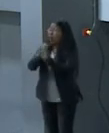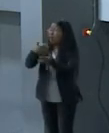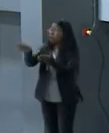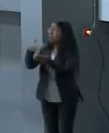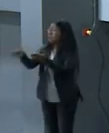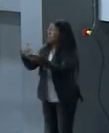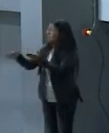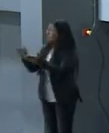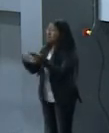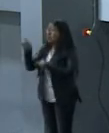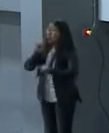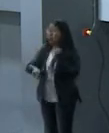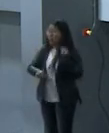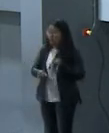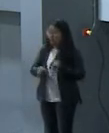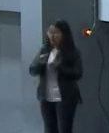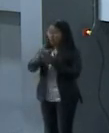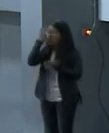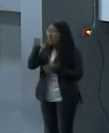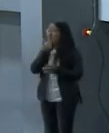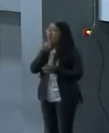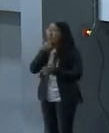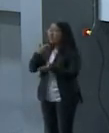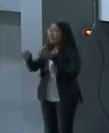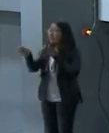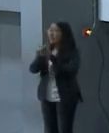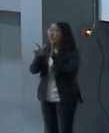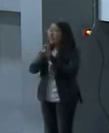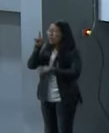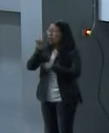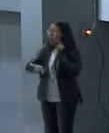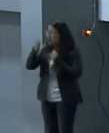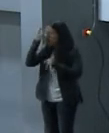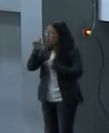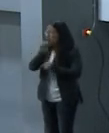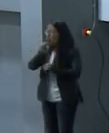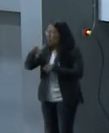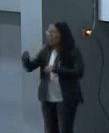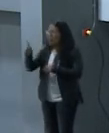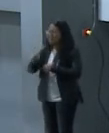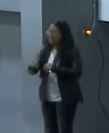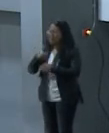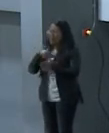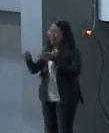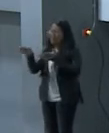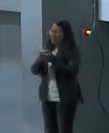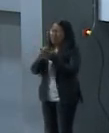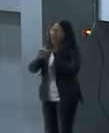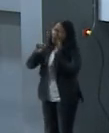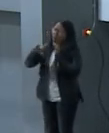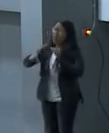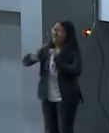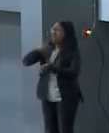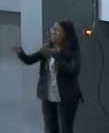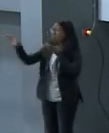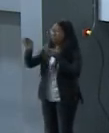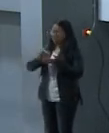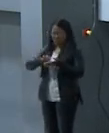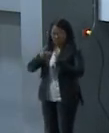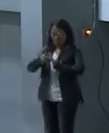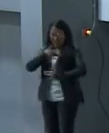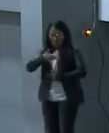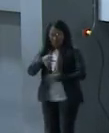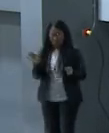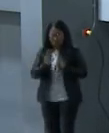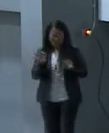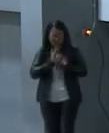argumento legal, y es que no se está despidiendo, no es ilegal porque son OPS, puedo prescindir de ellos. Eso nos pareció que no expresa la mejor voluntad que